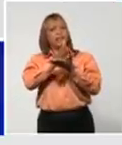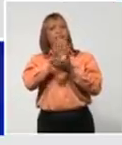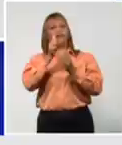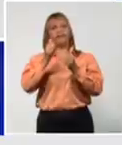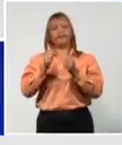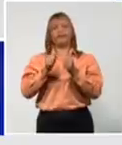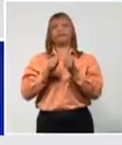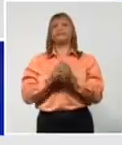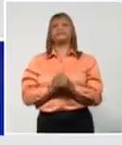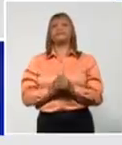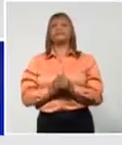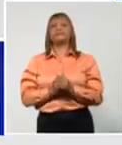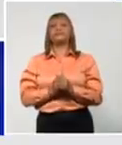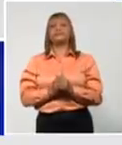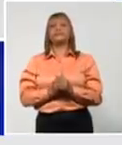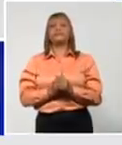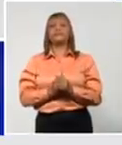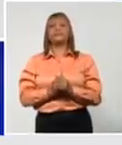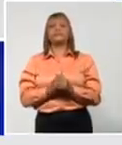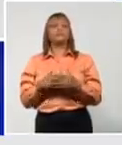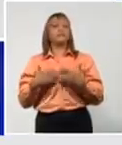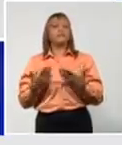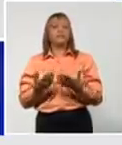escenario favorable. Que